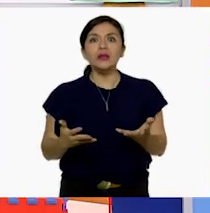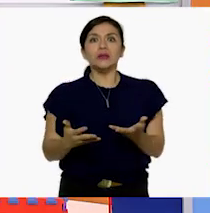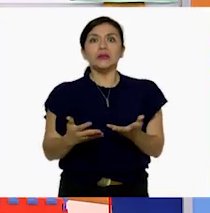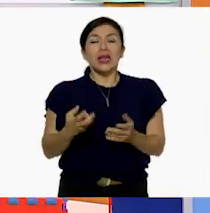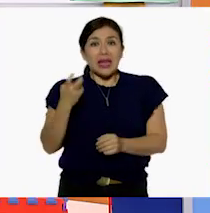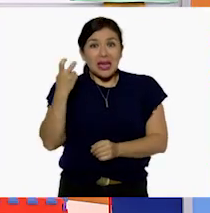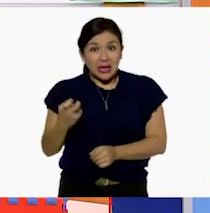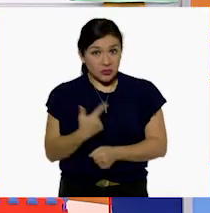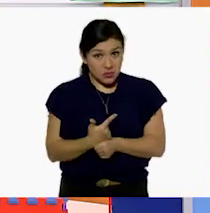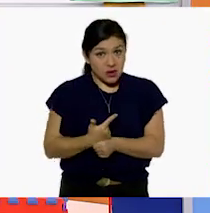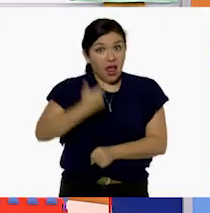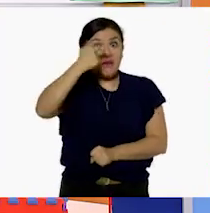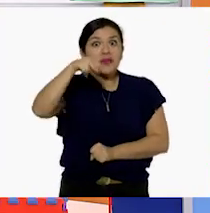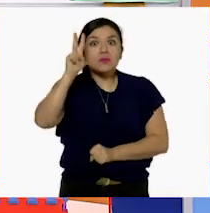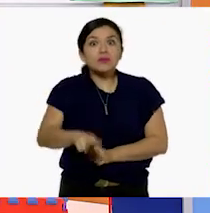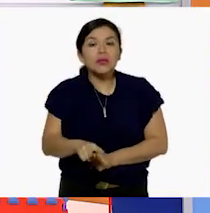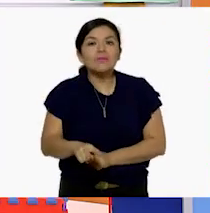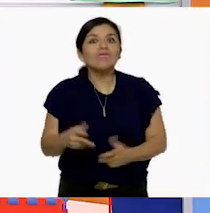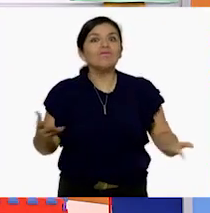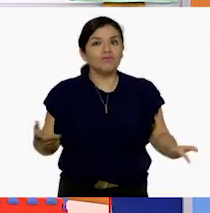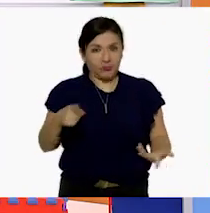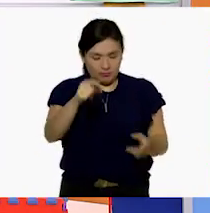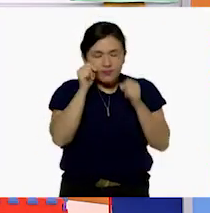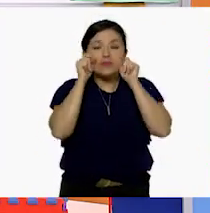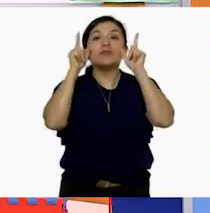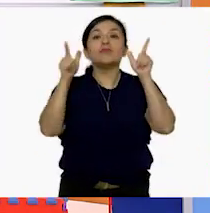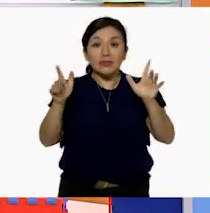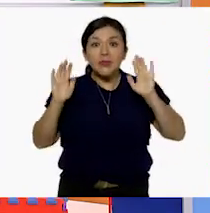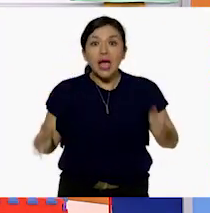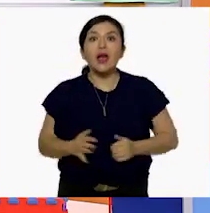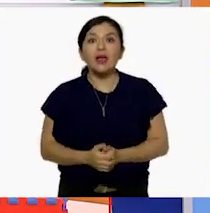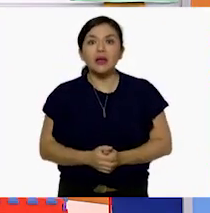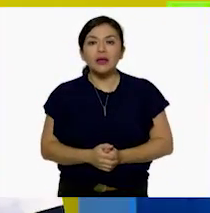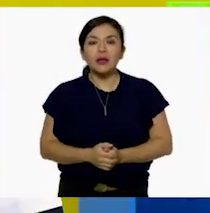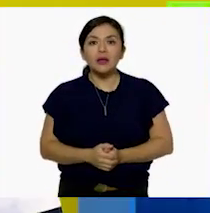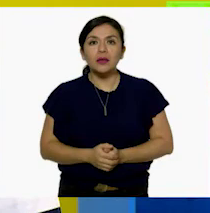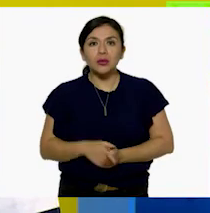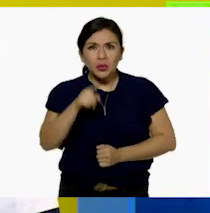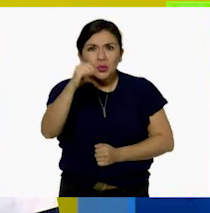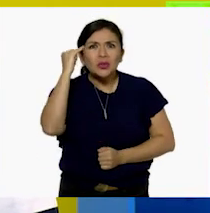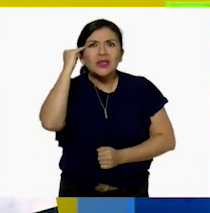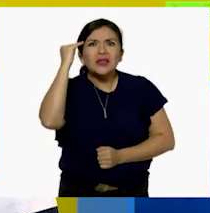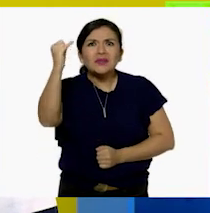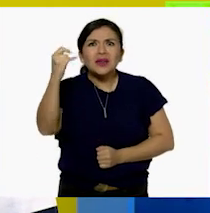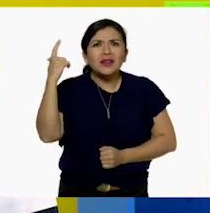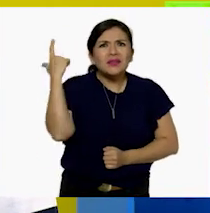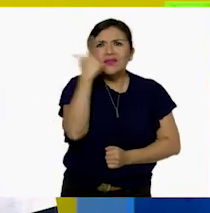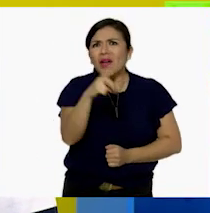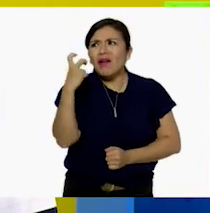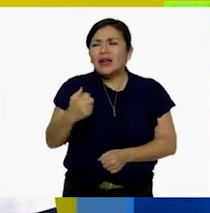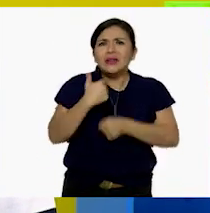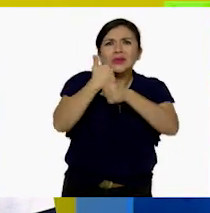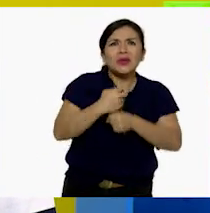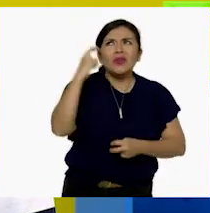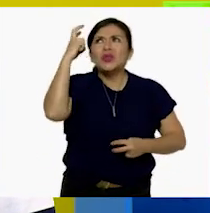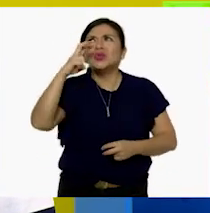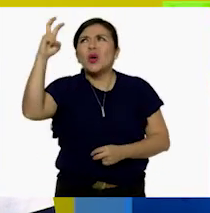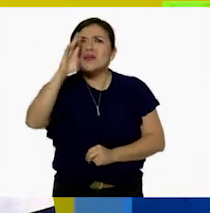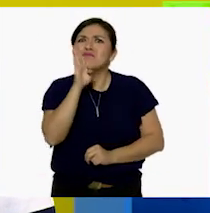Es muy grave. Qué pesadilla. Ya pueden abrir los ojos. Imagínate qué horrible pesadilla no